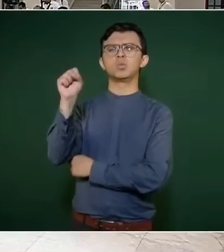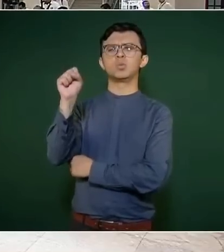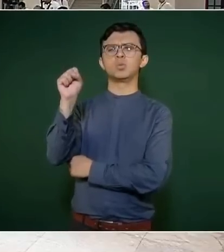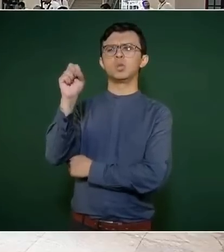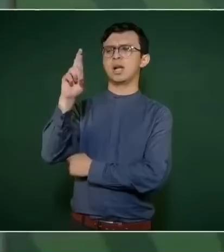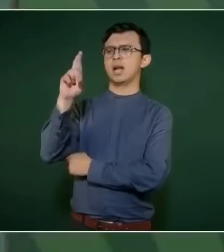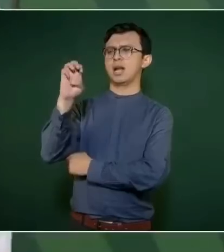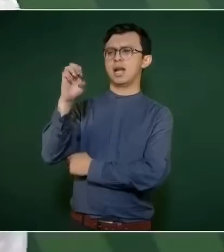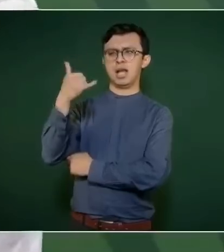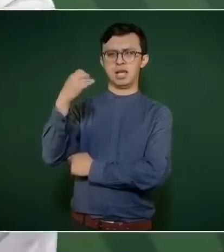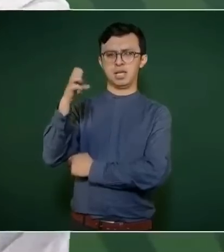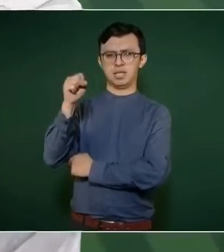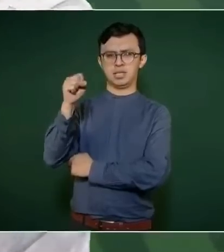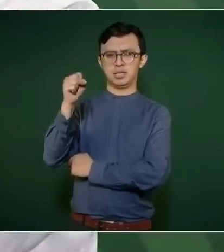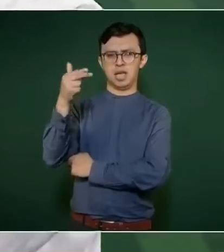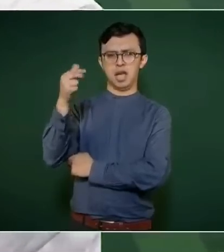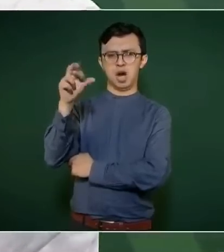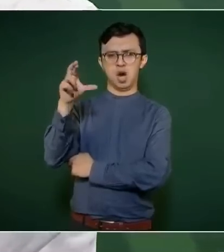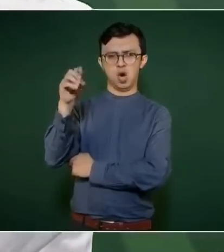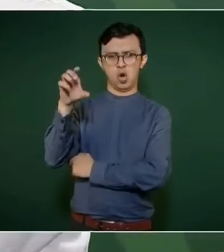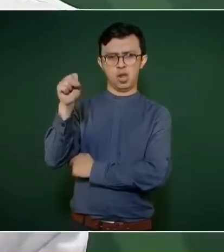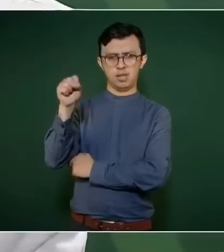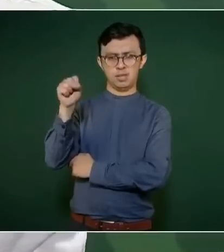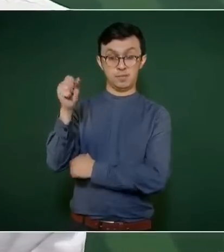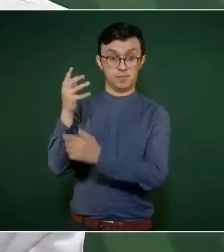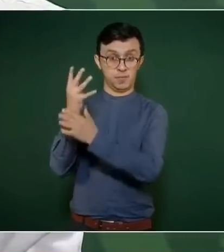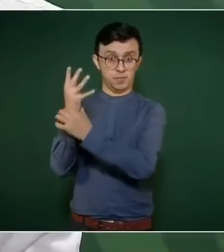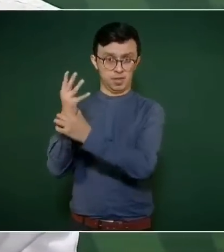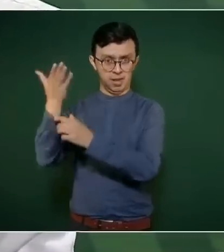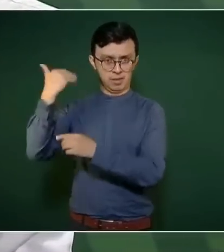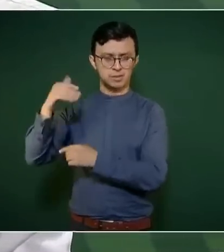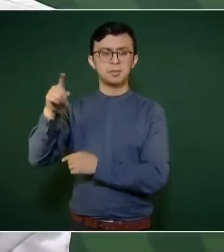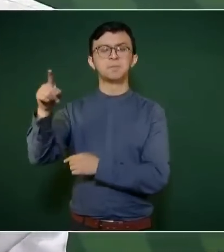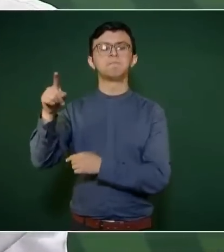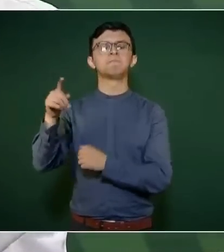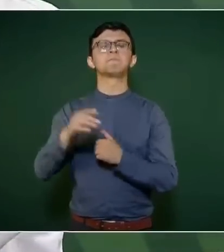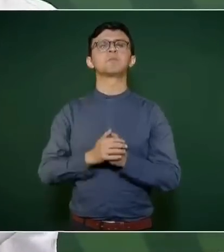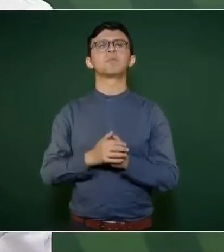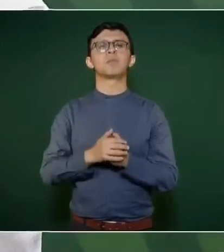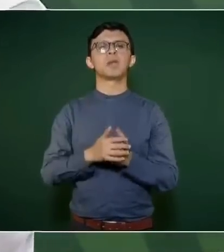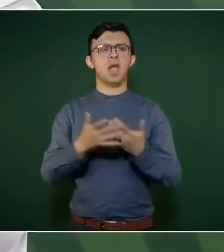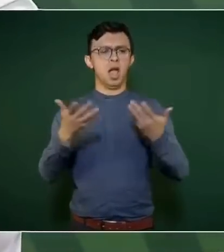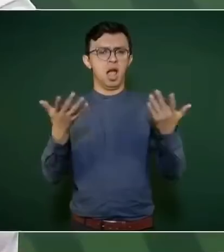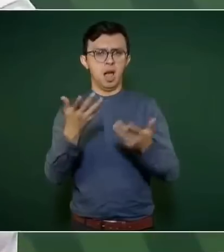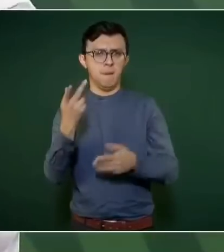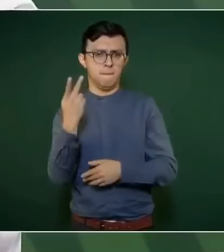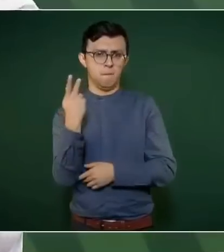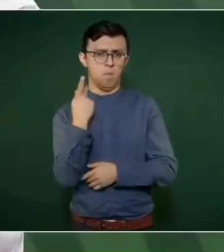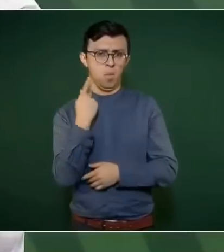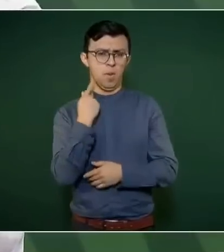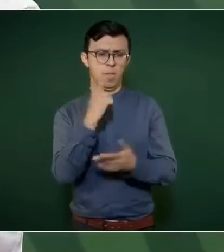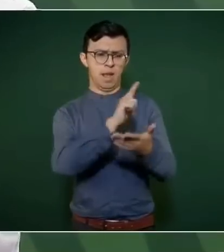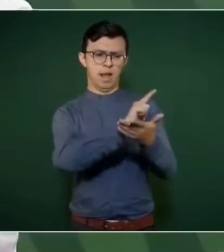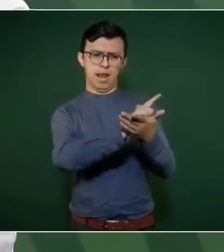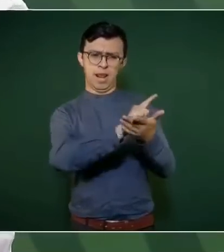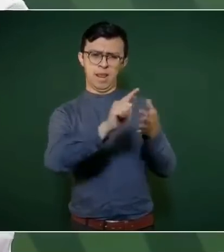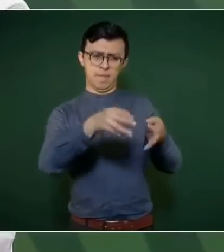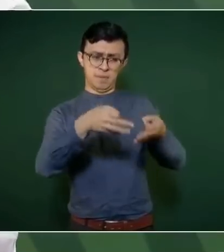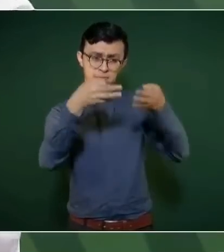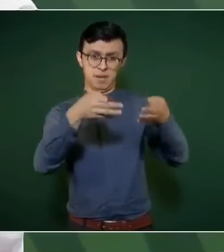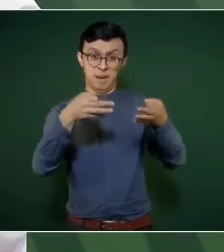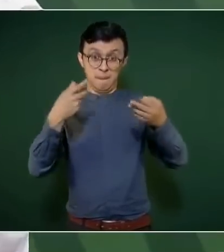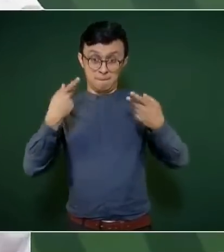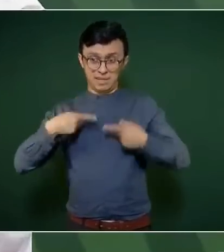Reyes Heroles, decía, la política es tan limpia que ni los más sucios políticos han podido